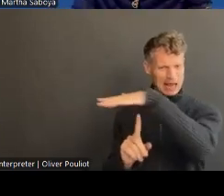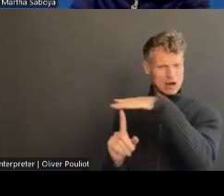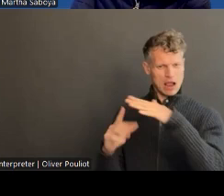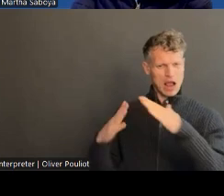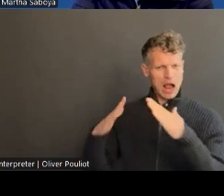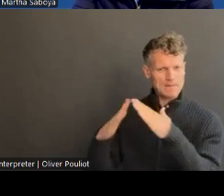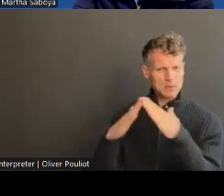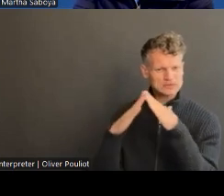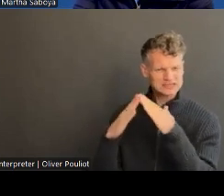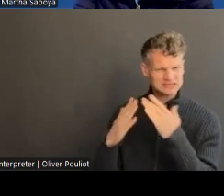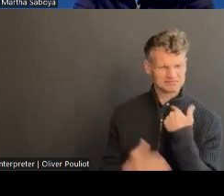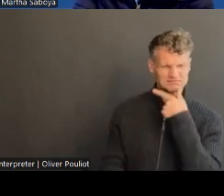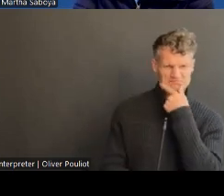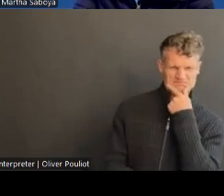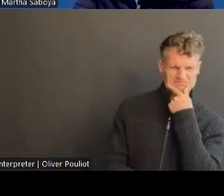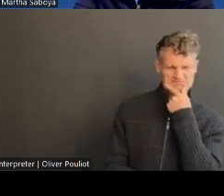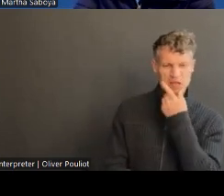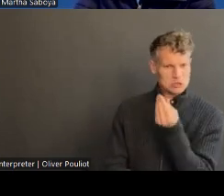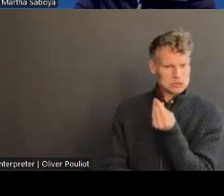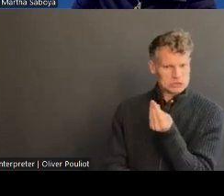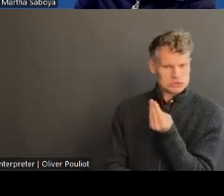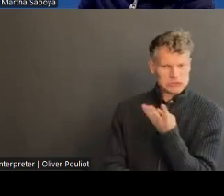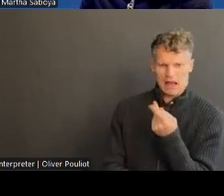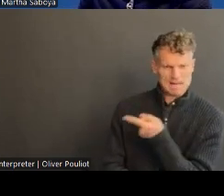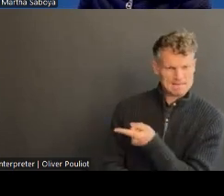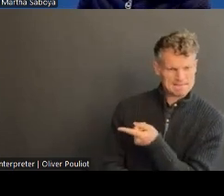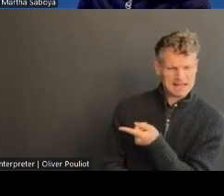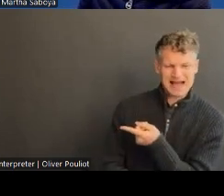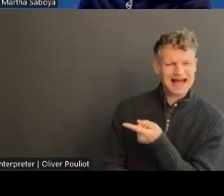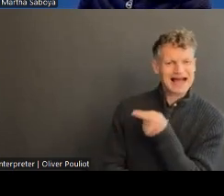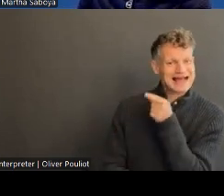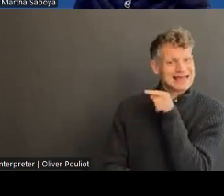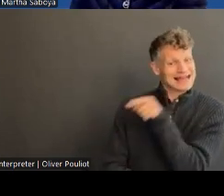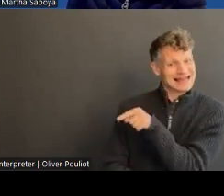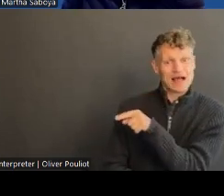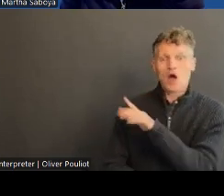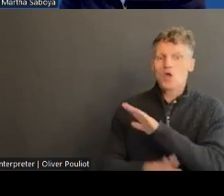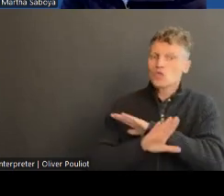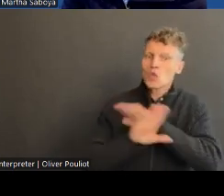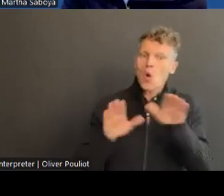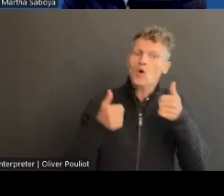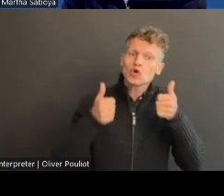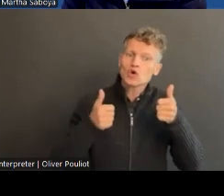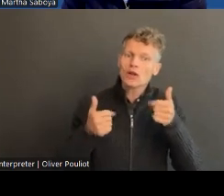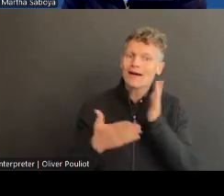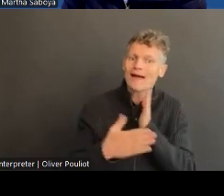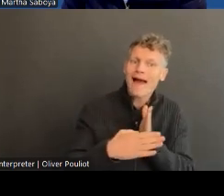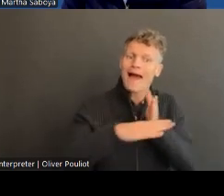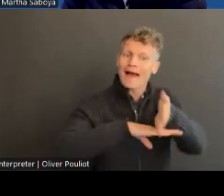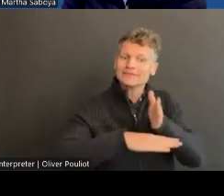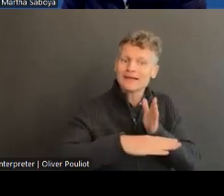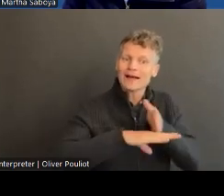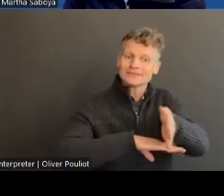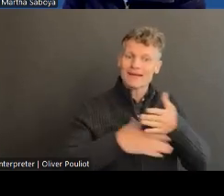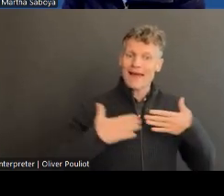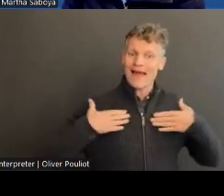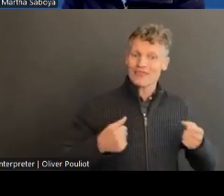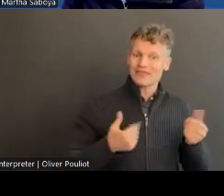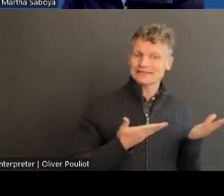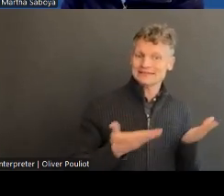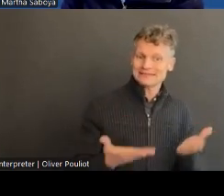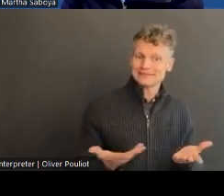muy particulares, en áreas muy particulares de los países, y a veces es muy difícil alcanzar el objetivo mediante el